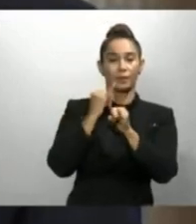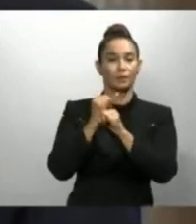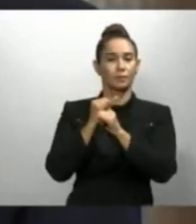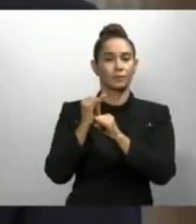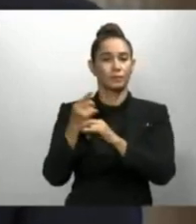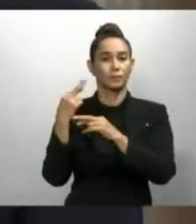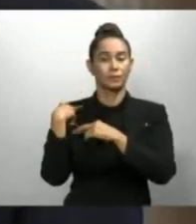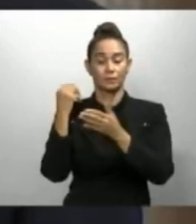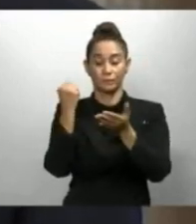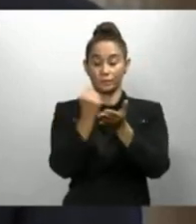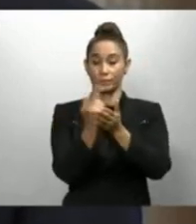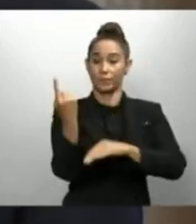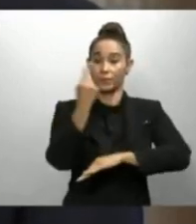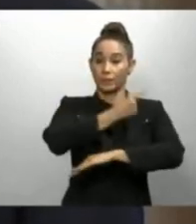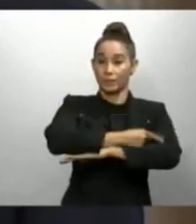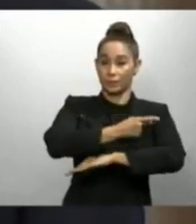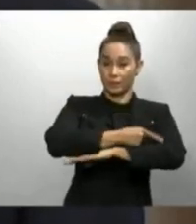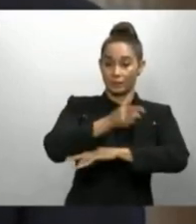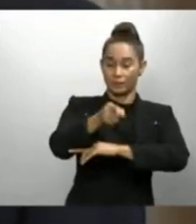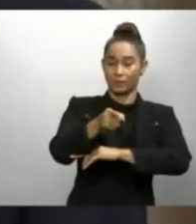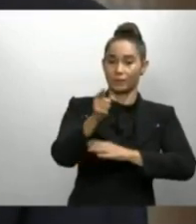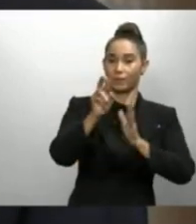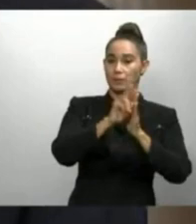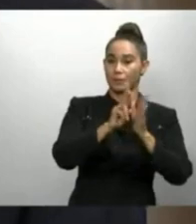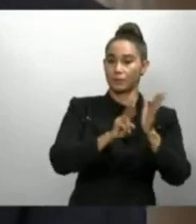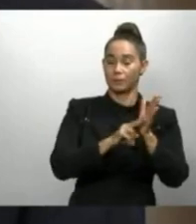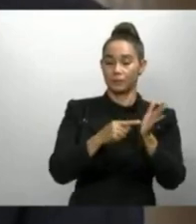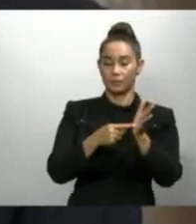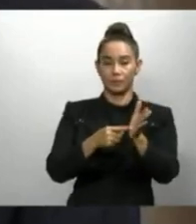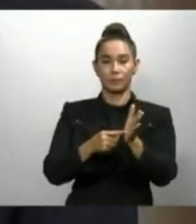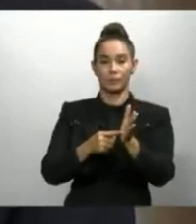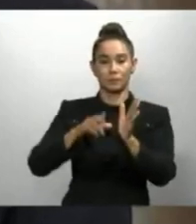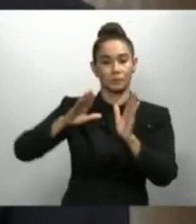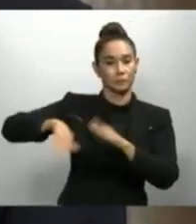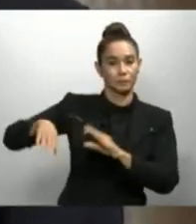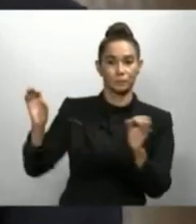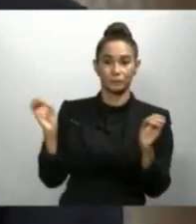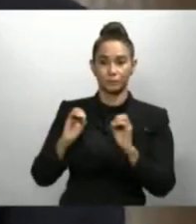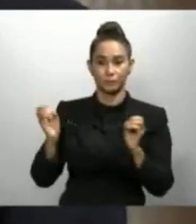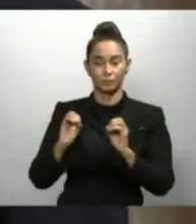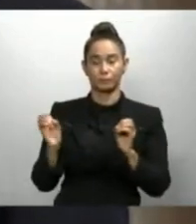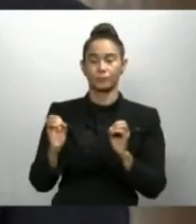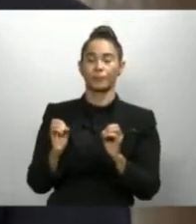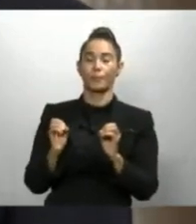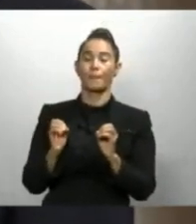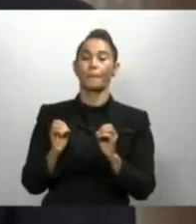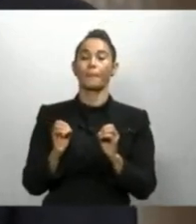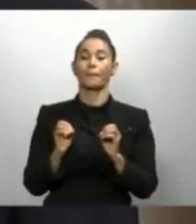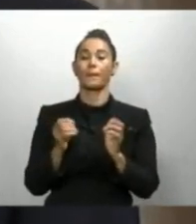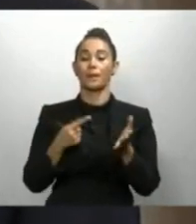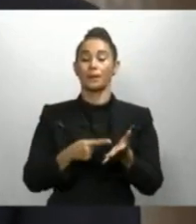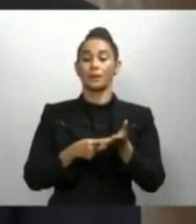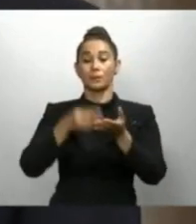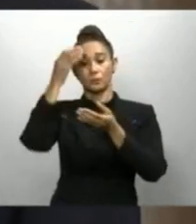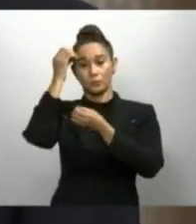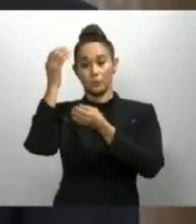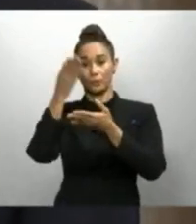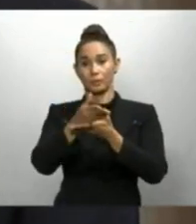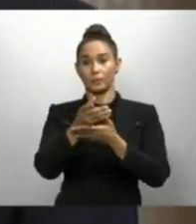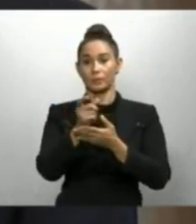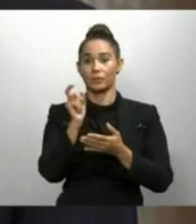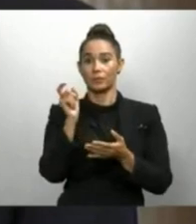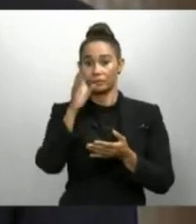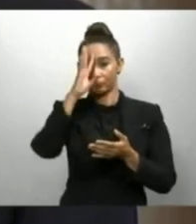forma establecidas en el presente reglamento, así como su presentación con informaciones